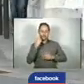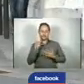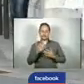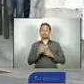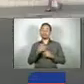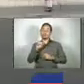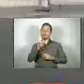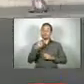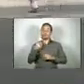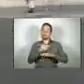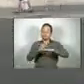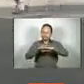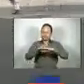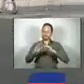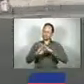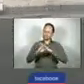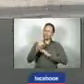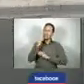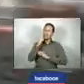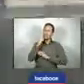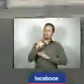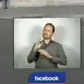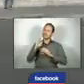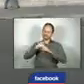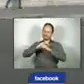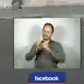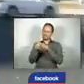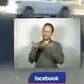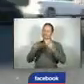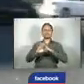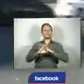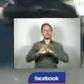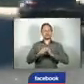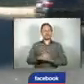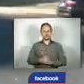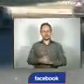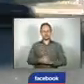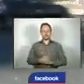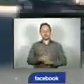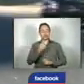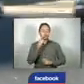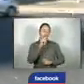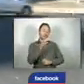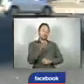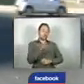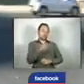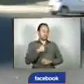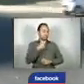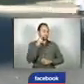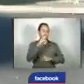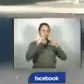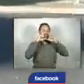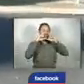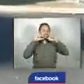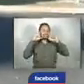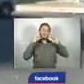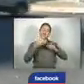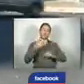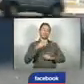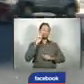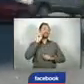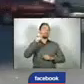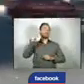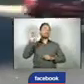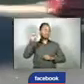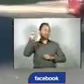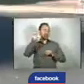de seguir cuidándose para evitar el aumento de casos. Bueno, en los buses se nota que hay varia gente que no está usando su mascarilla.